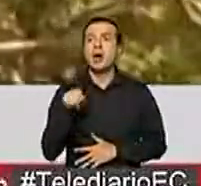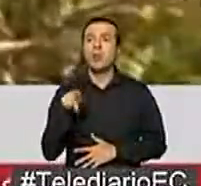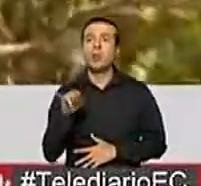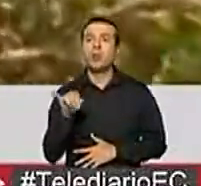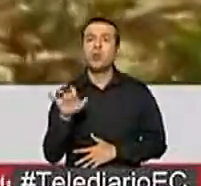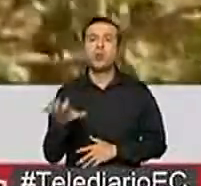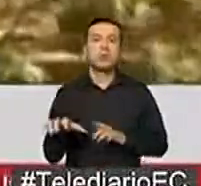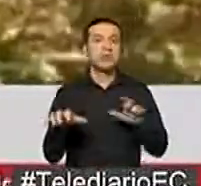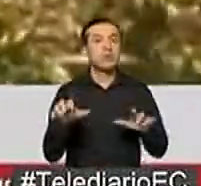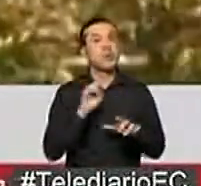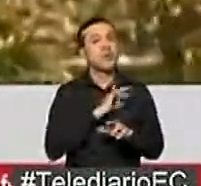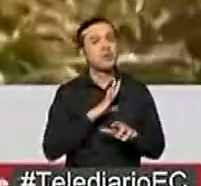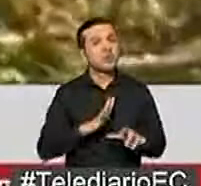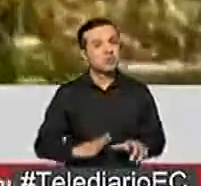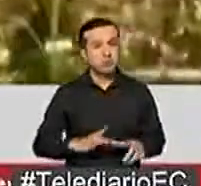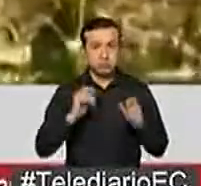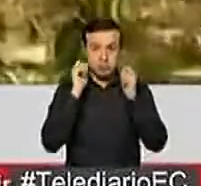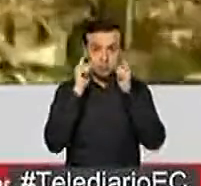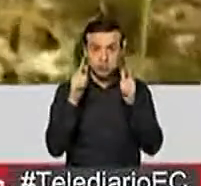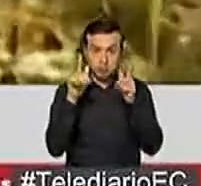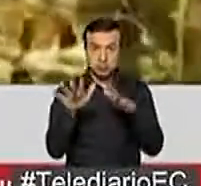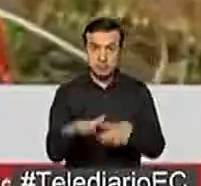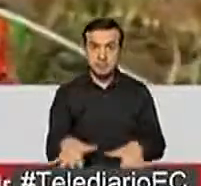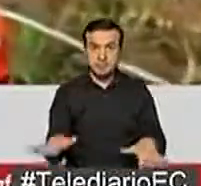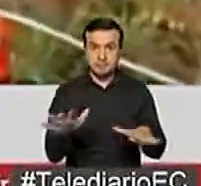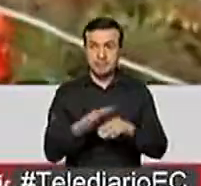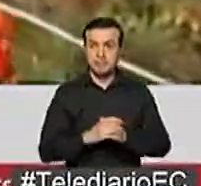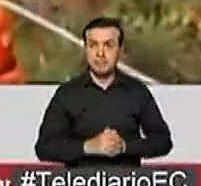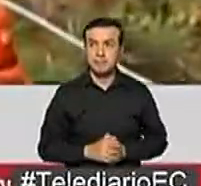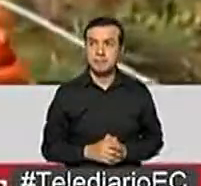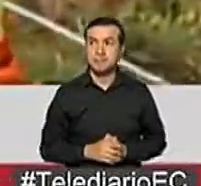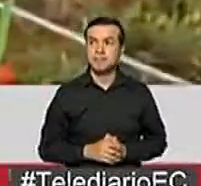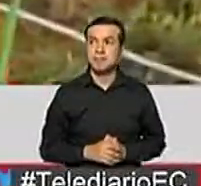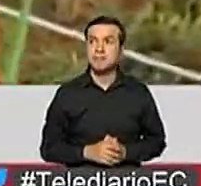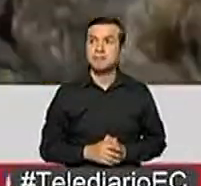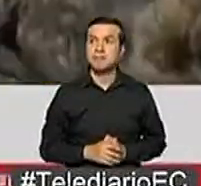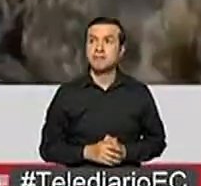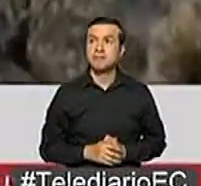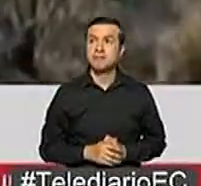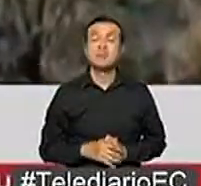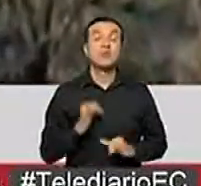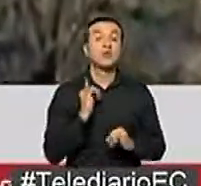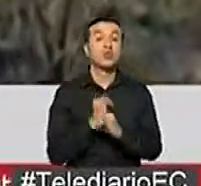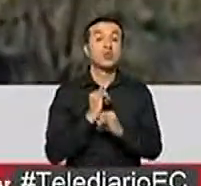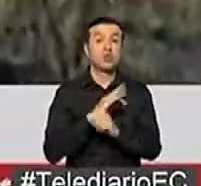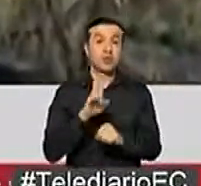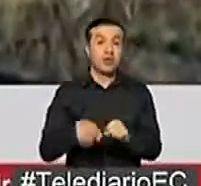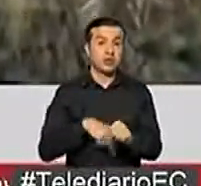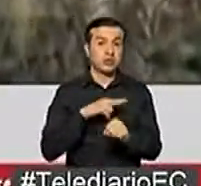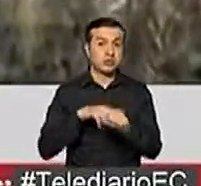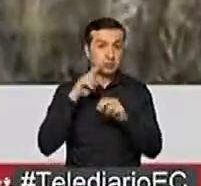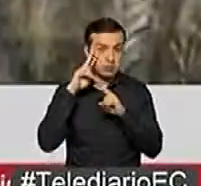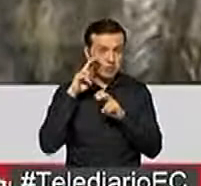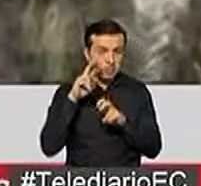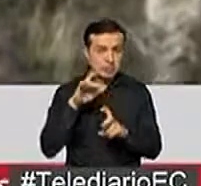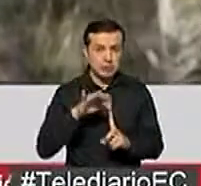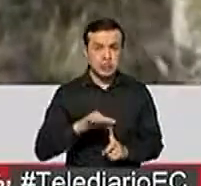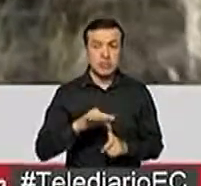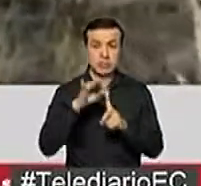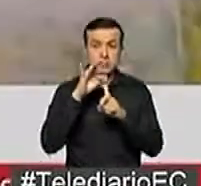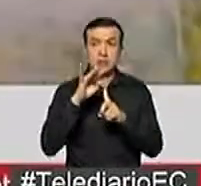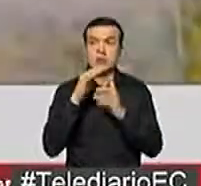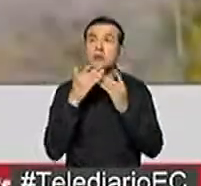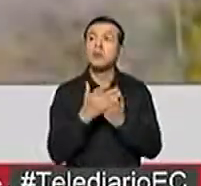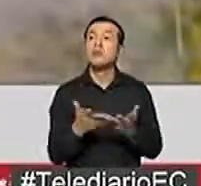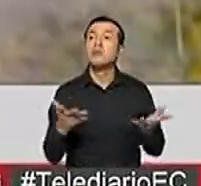atender cualquier necesidad en todo el sur de Amazonas. El Instituto Nacional de Investigaciones Especiales de Brasil,